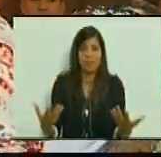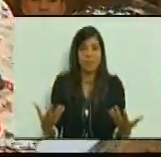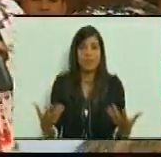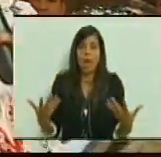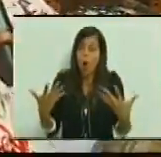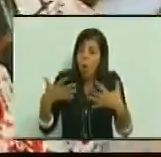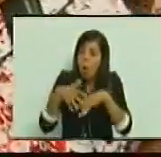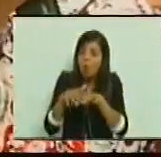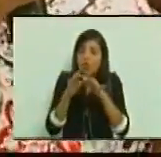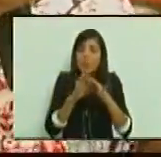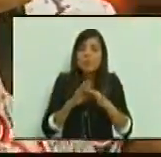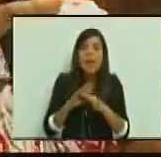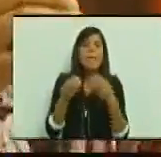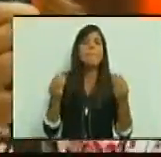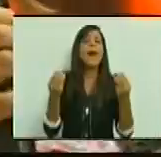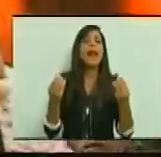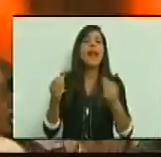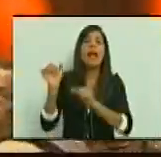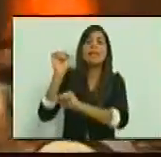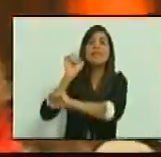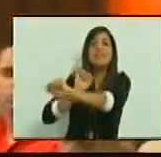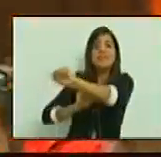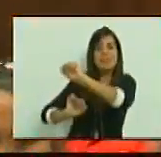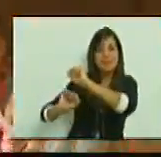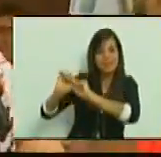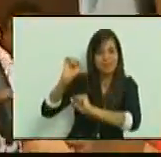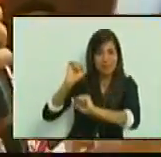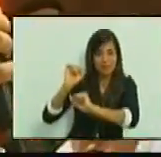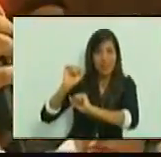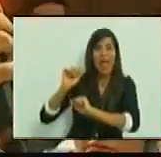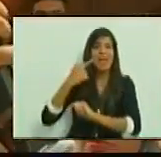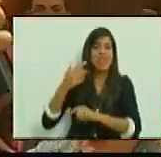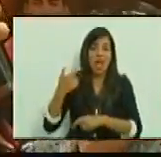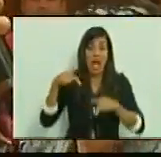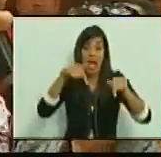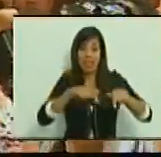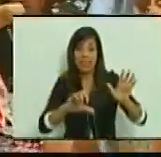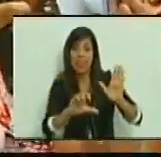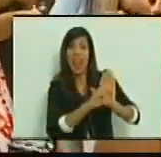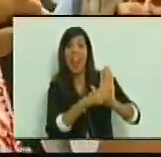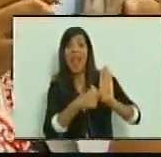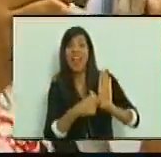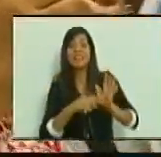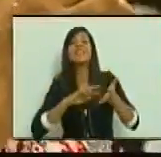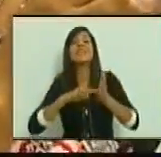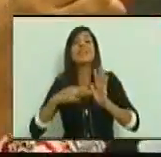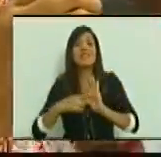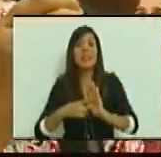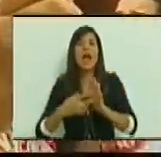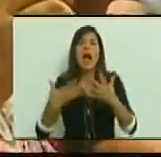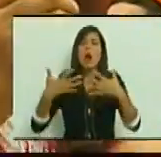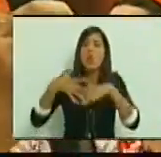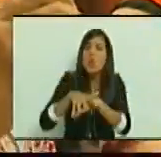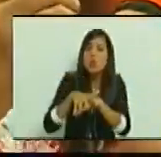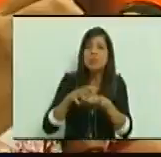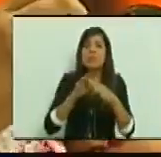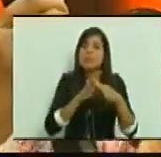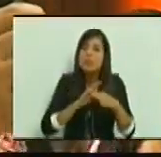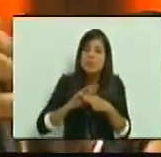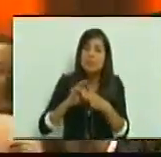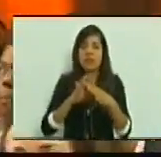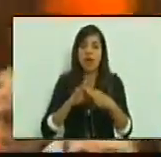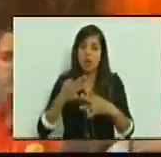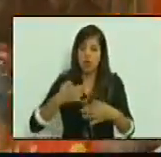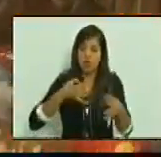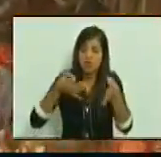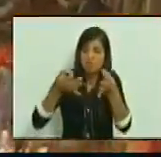hermanos para defendernos. Y aquí está esta ley, que es un conglomerado que nos va a permitir en esa